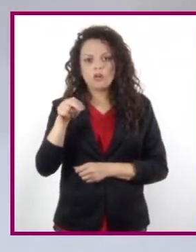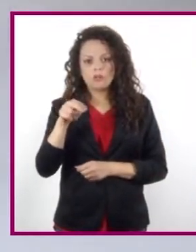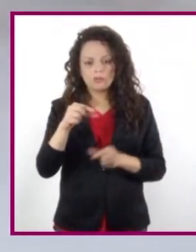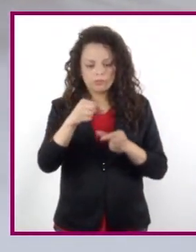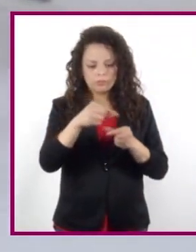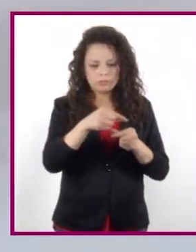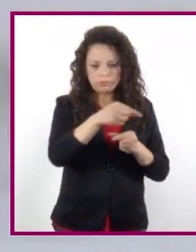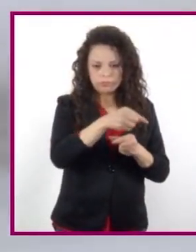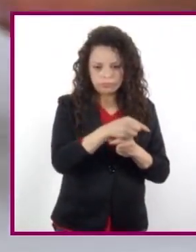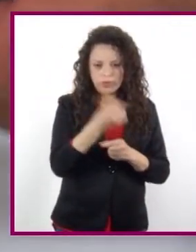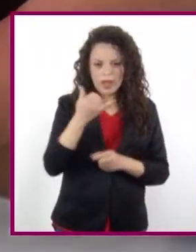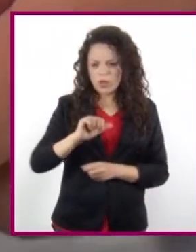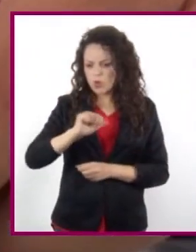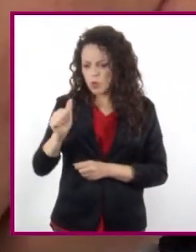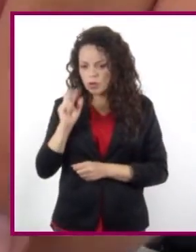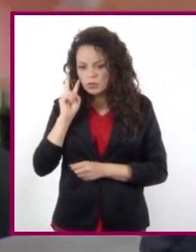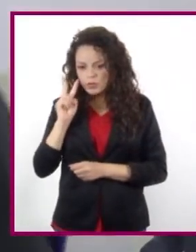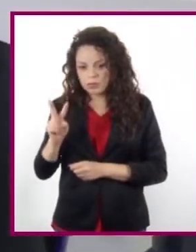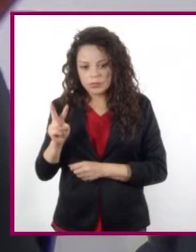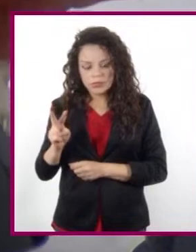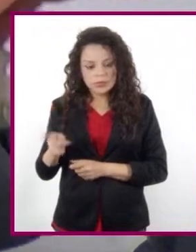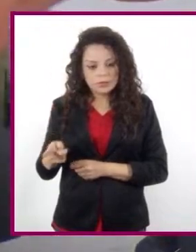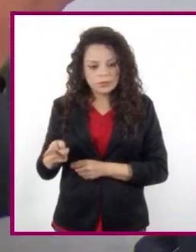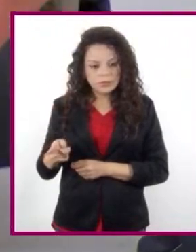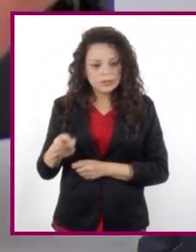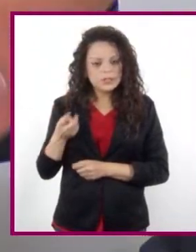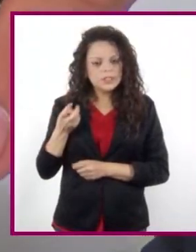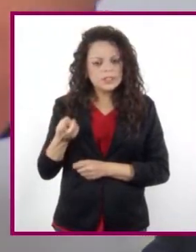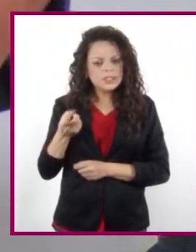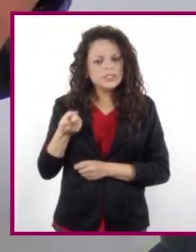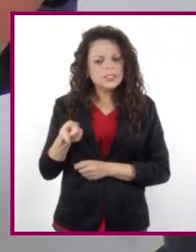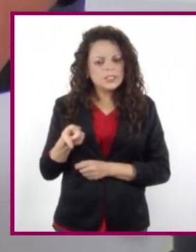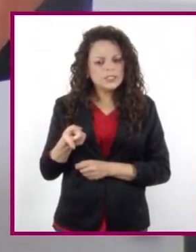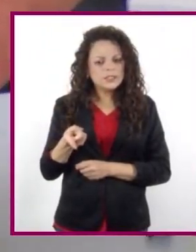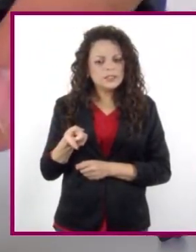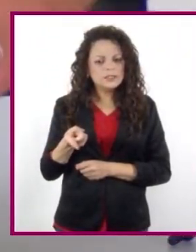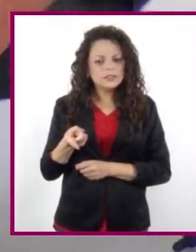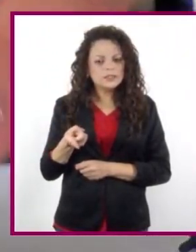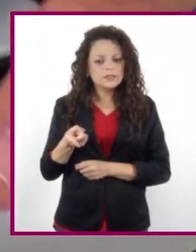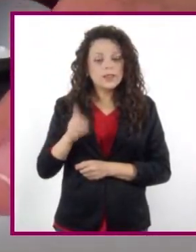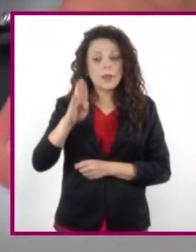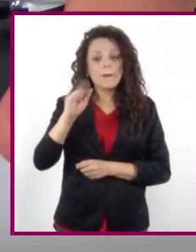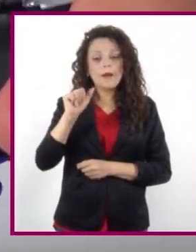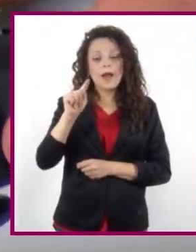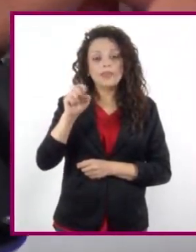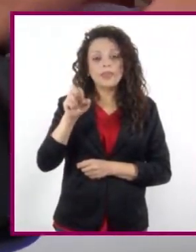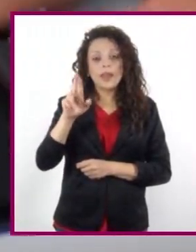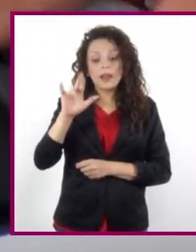y podemos observar otra parte. Este elemento de aquí es nuestra batería.